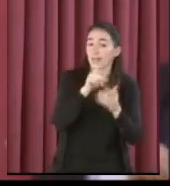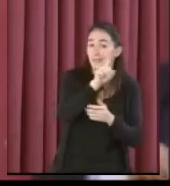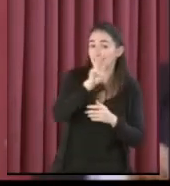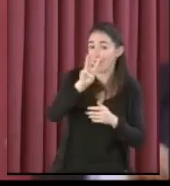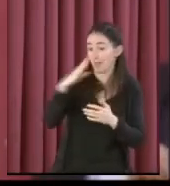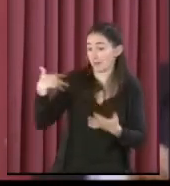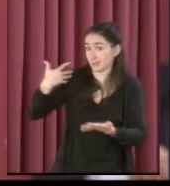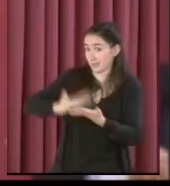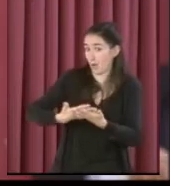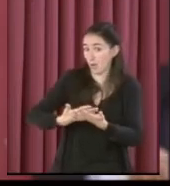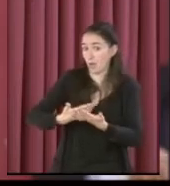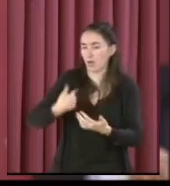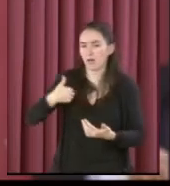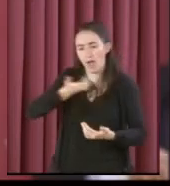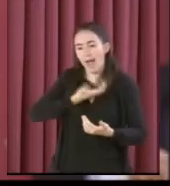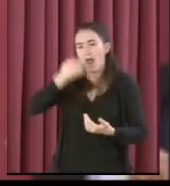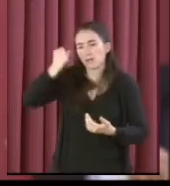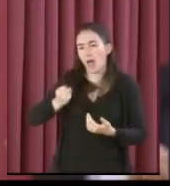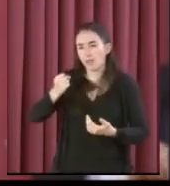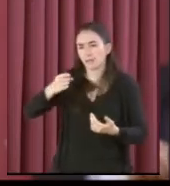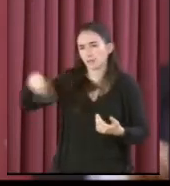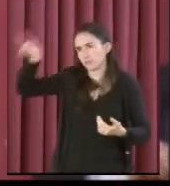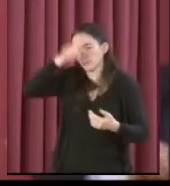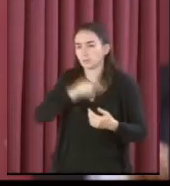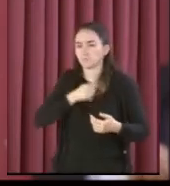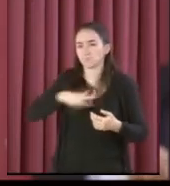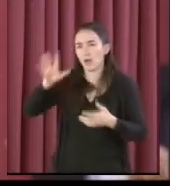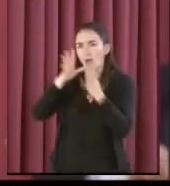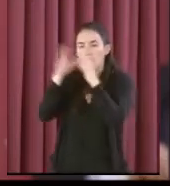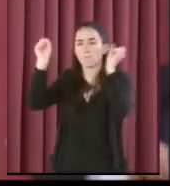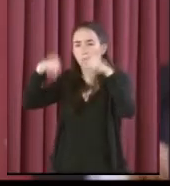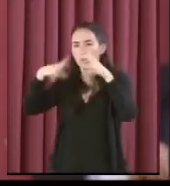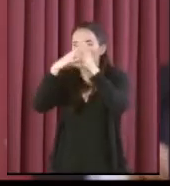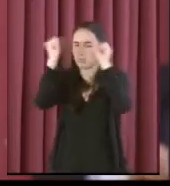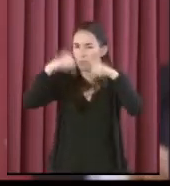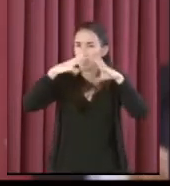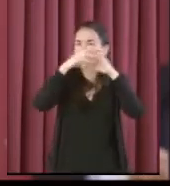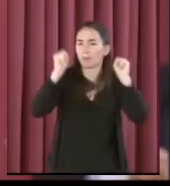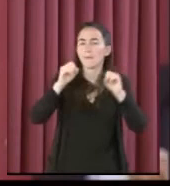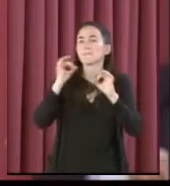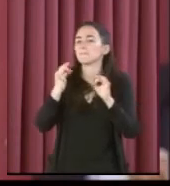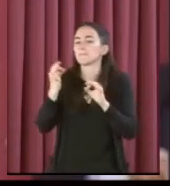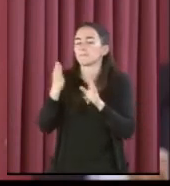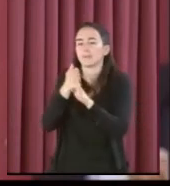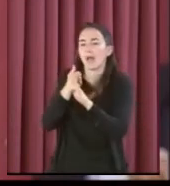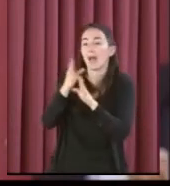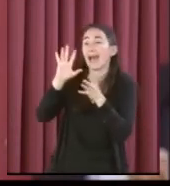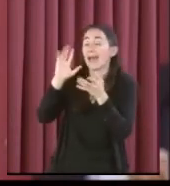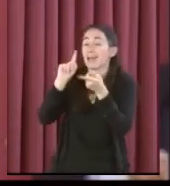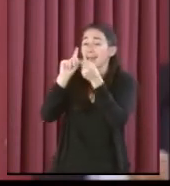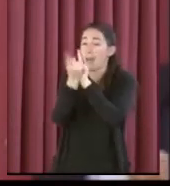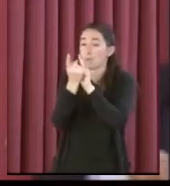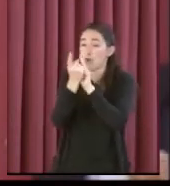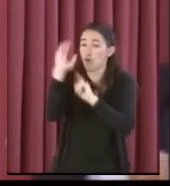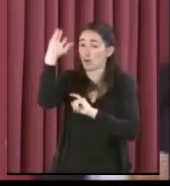los Alcaldes y con ello su compromiso político y toma de medidas para anticiparse a los efectos inevitables del cambio